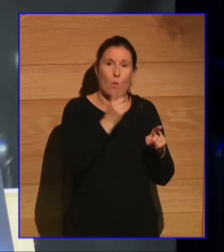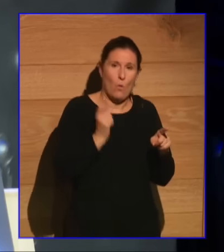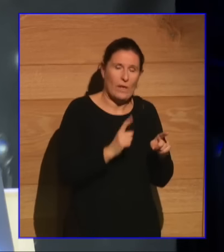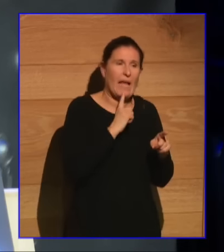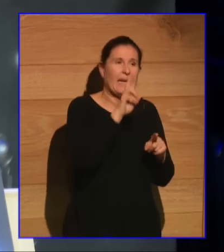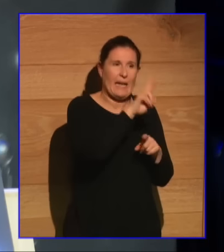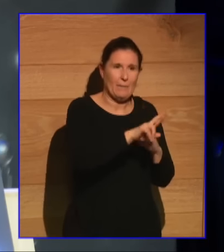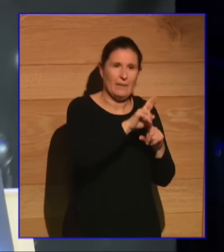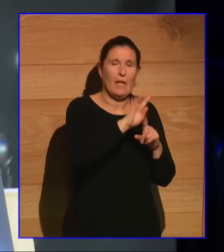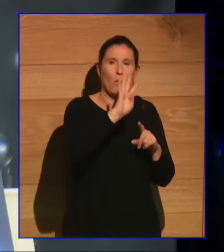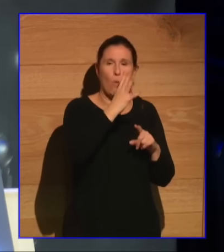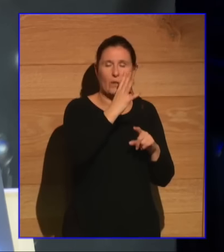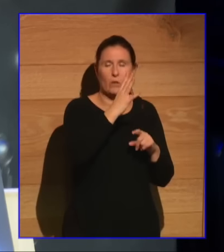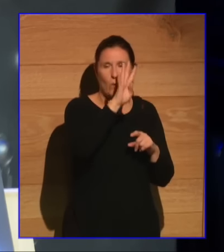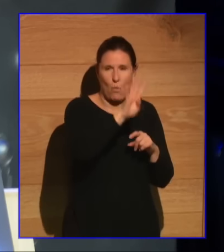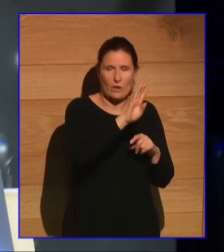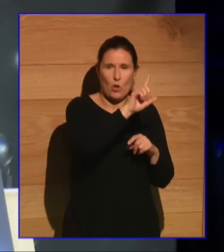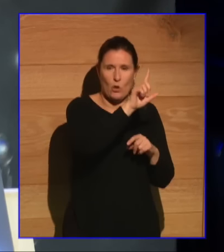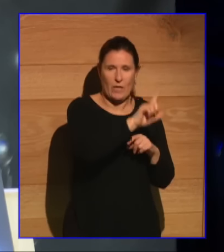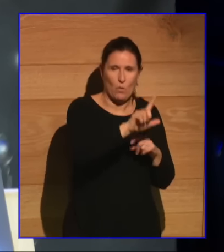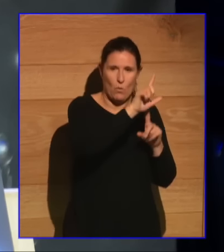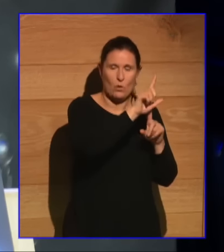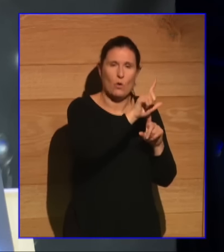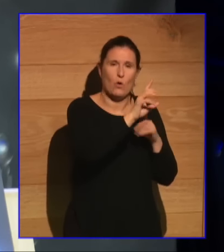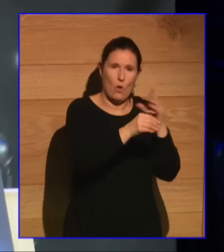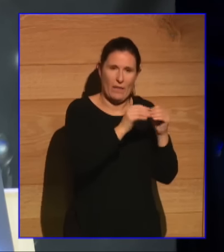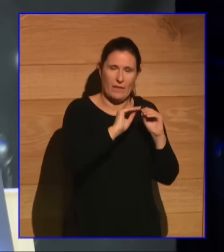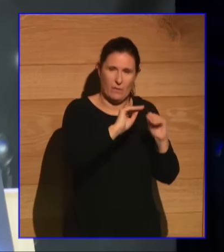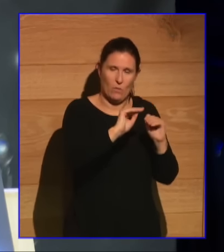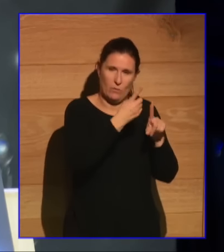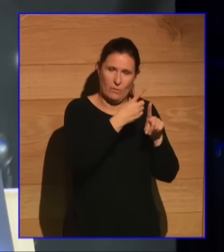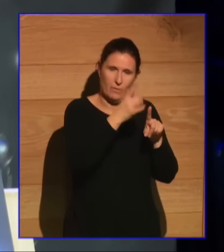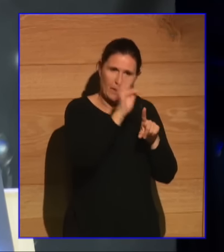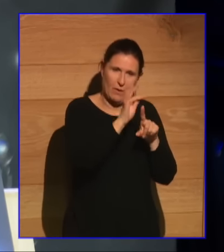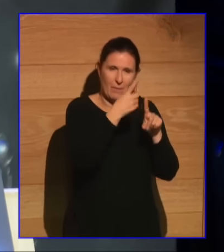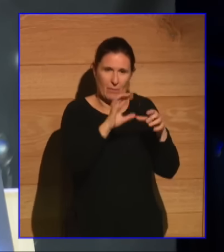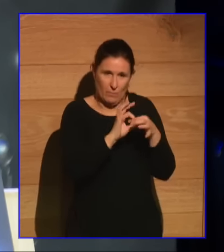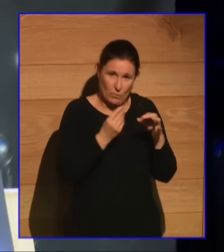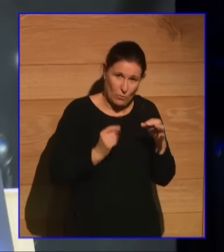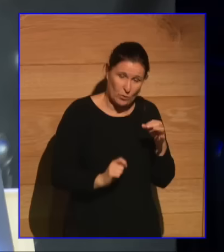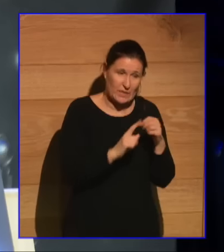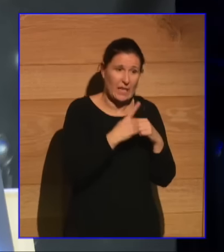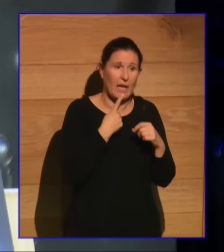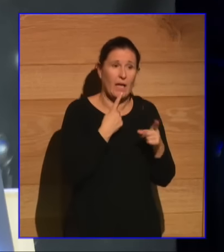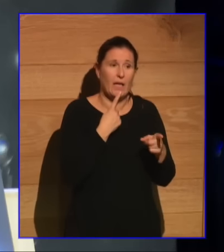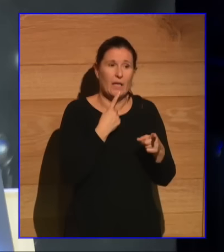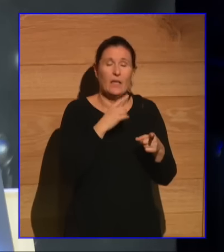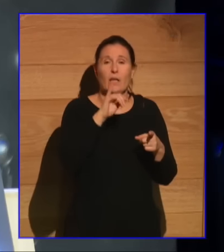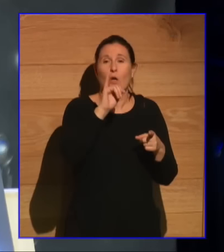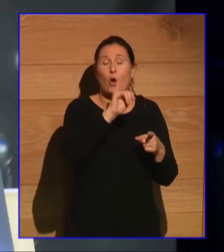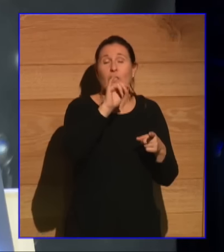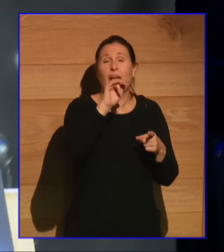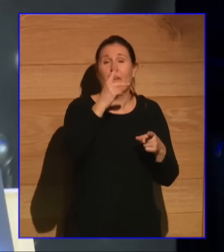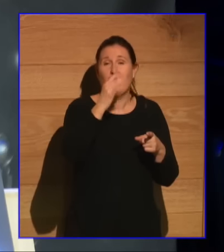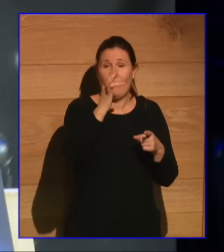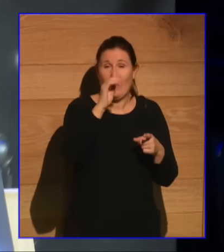de julio, lo hace Williams, lo hará después en Ryan de otra manera más militar, y en este caso es casi JFK, como... ¿no? La, en JFK, y